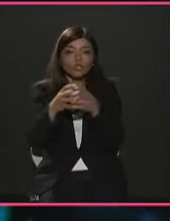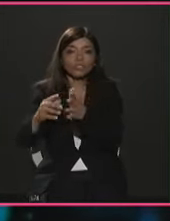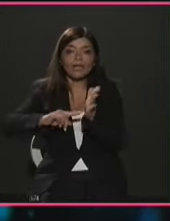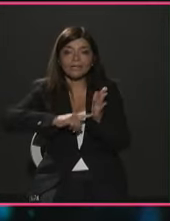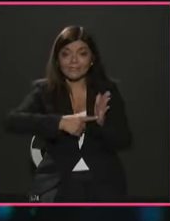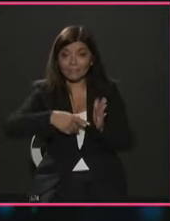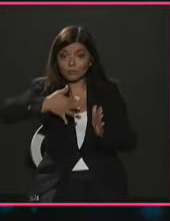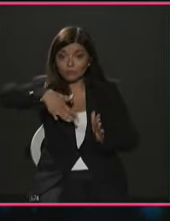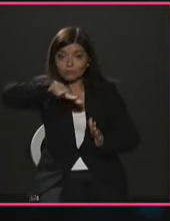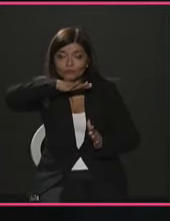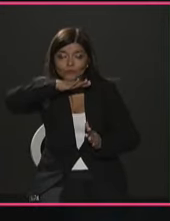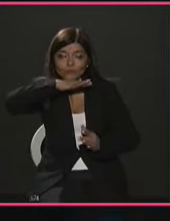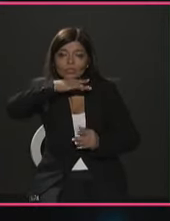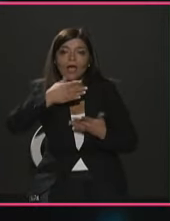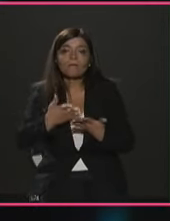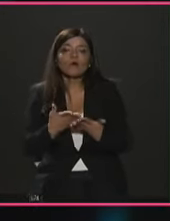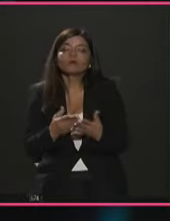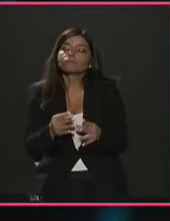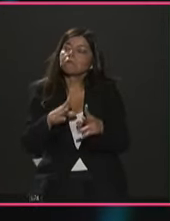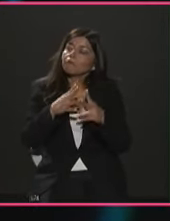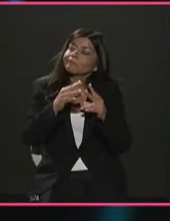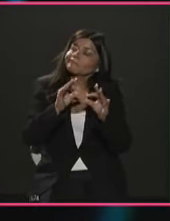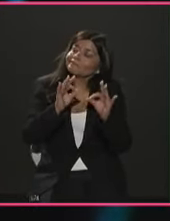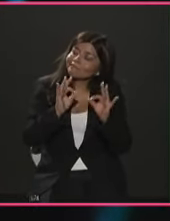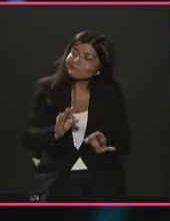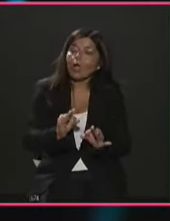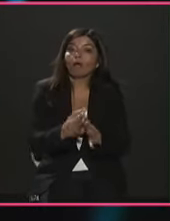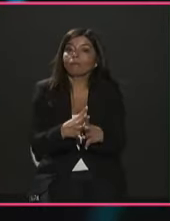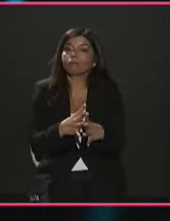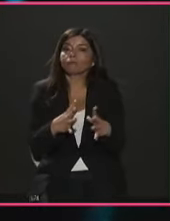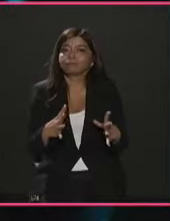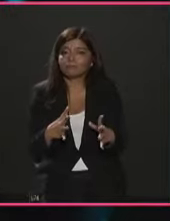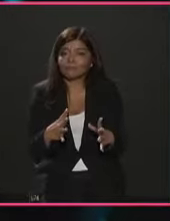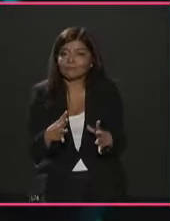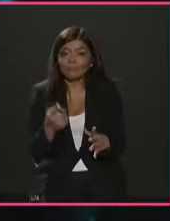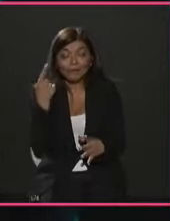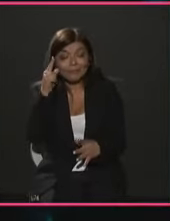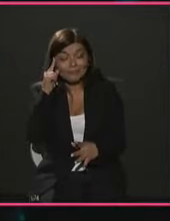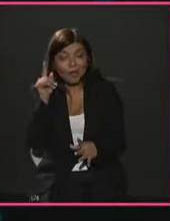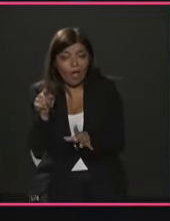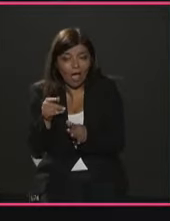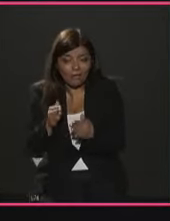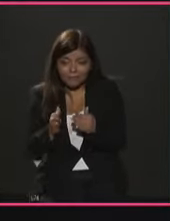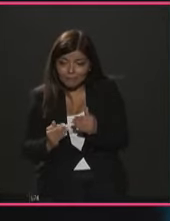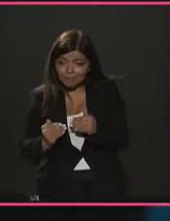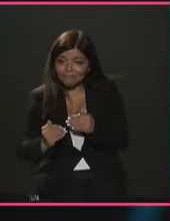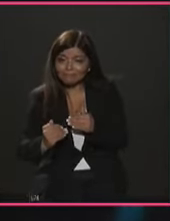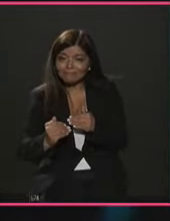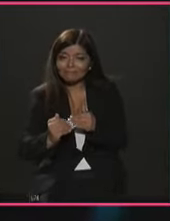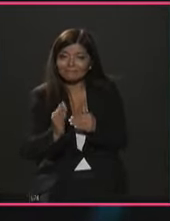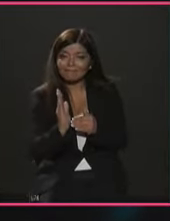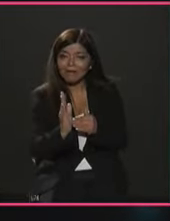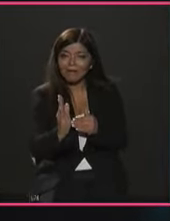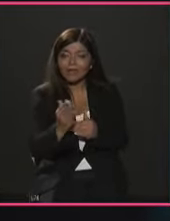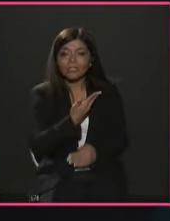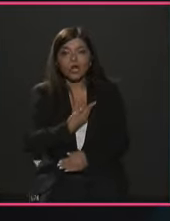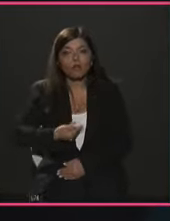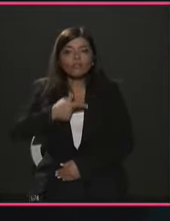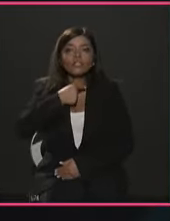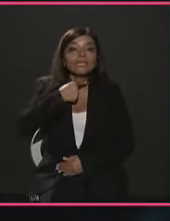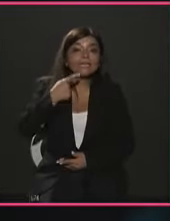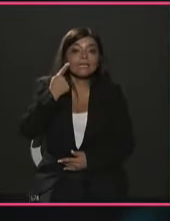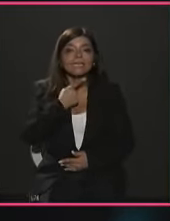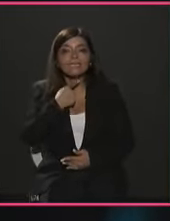tecnologías que ocupamos es Sencillamente impresionante por eso es bueno saber cuál es la hoja de ruta también que tiene el gobierno respecto